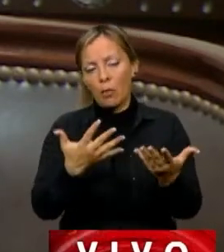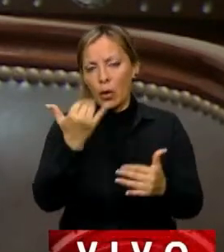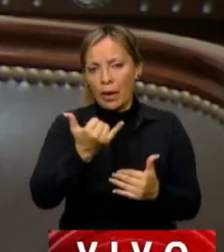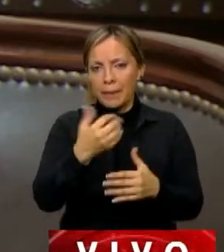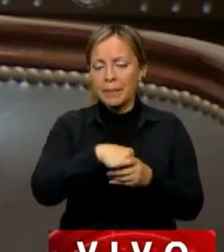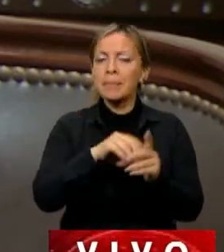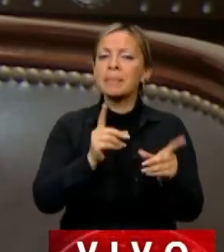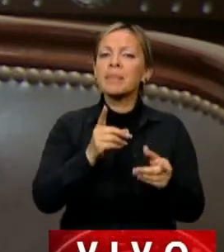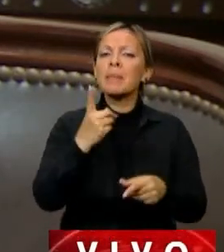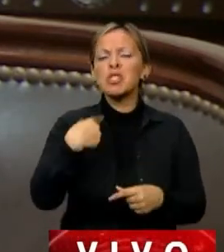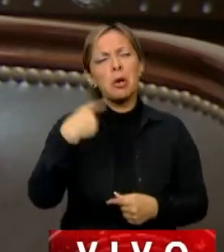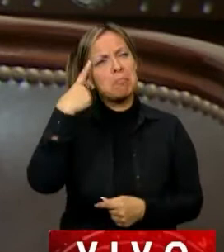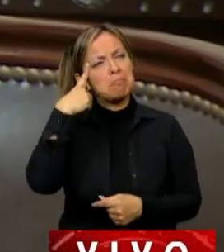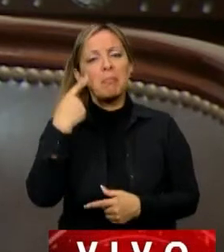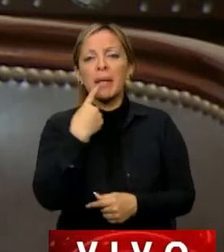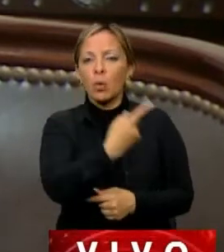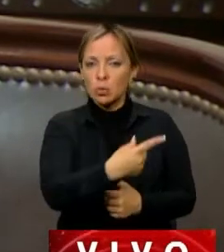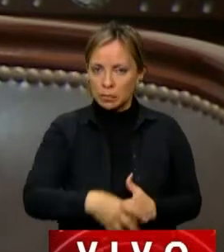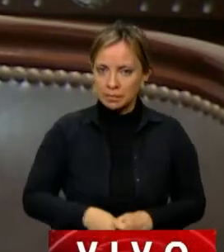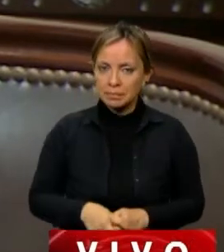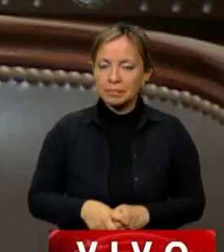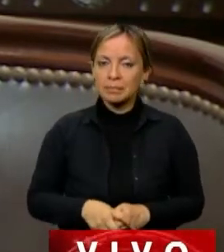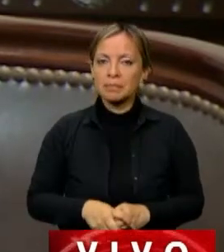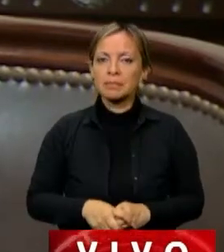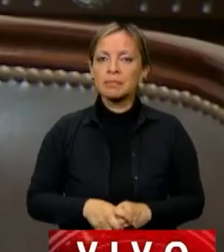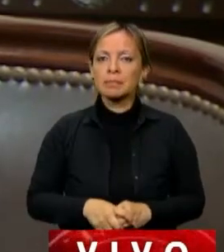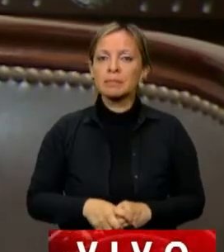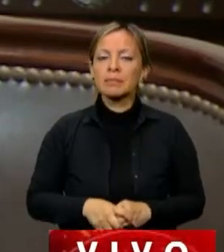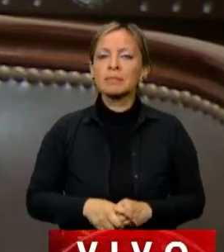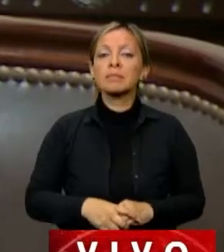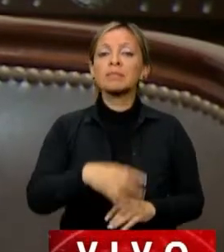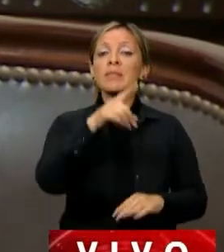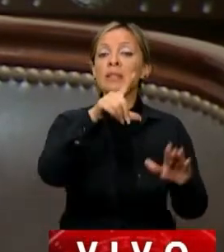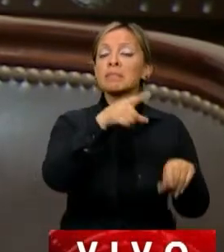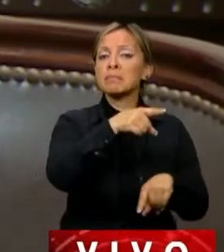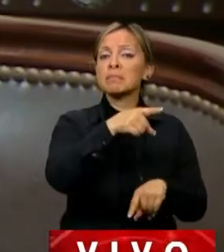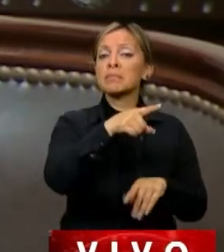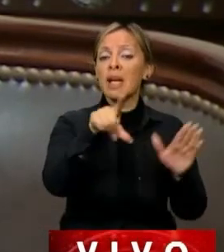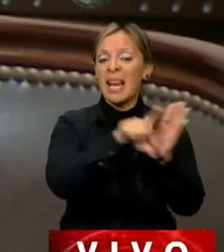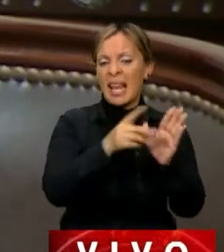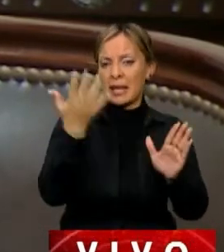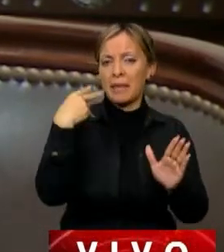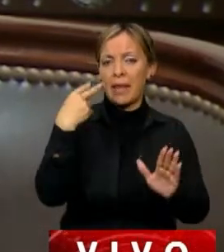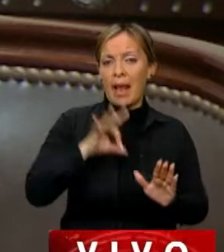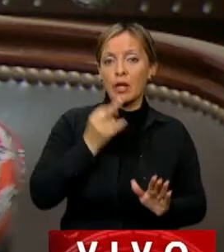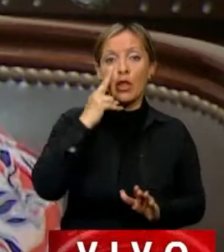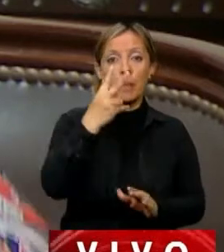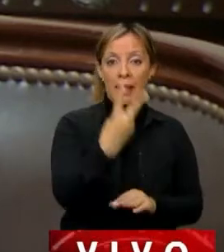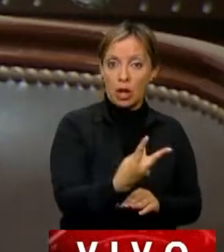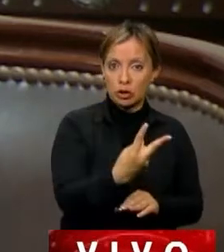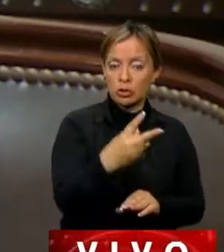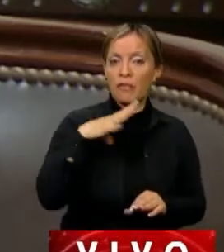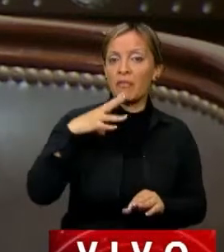pero me pregunto, hay una ley sin reglamentar del 2002